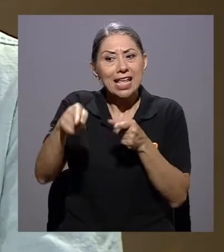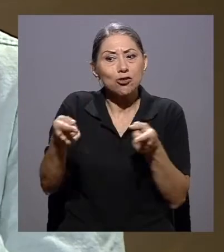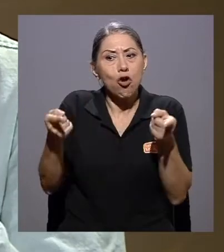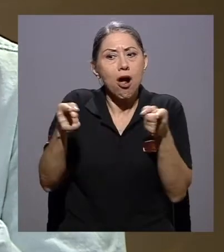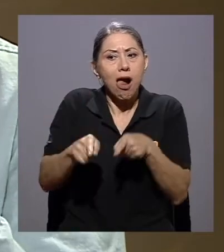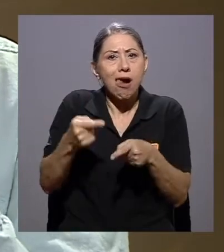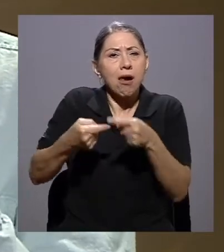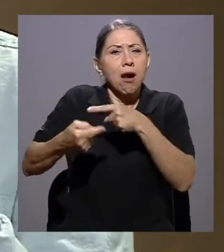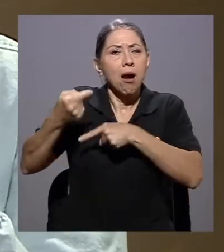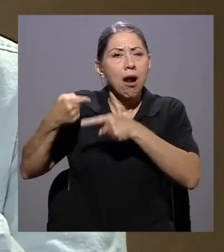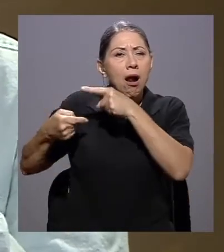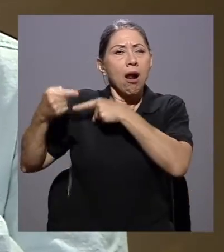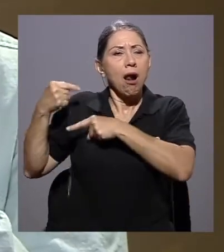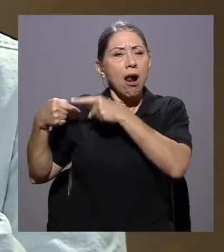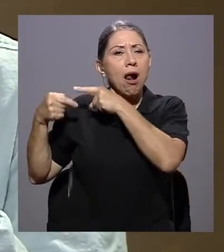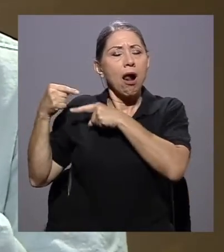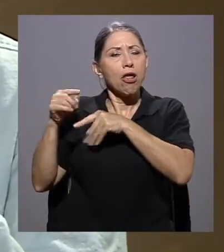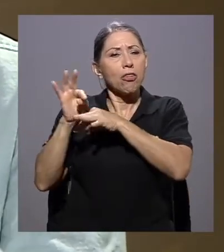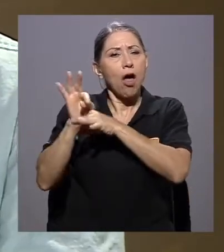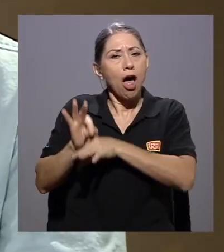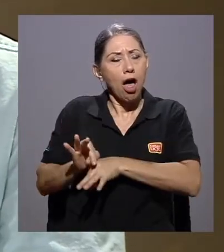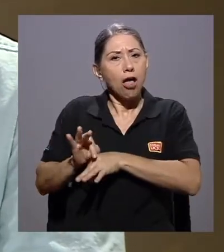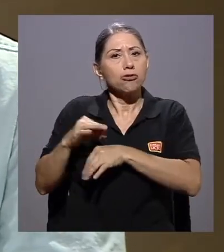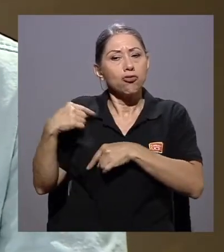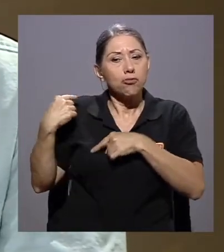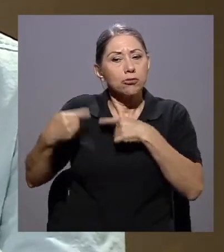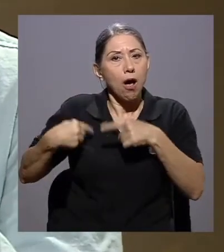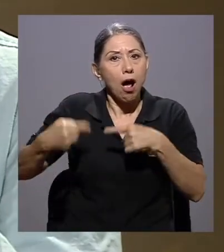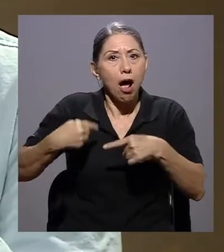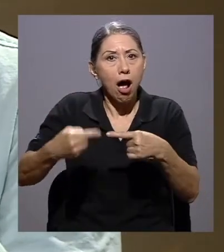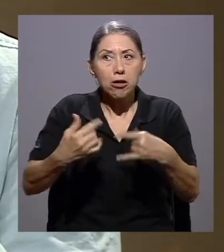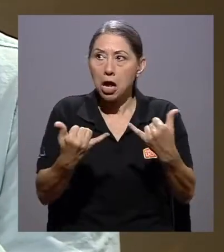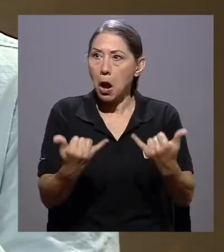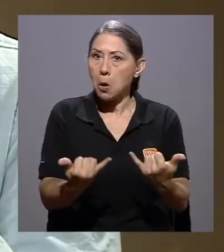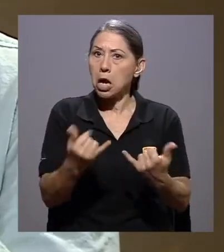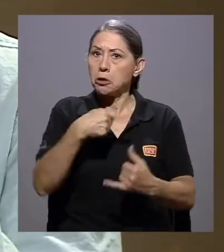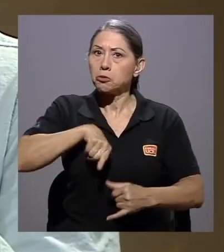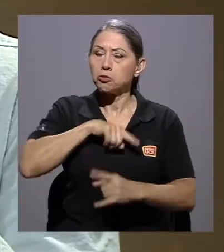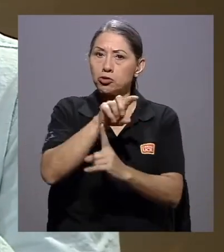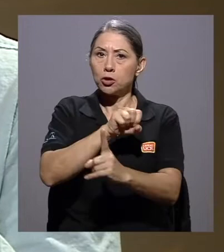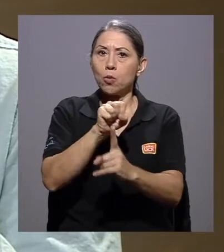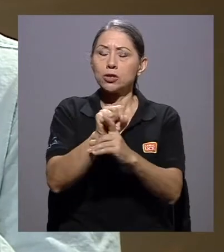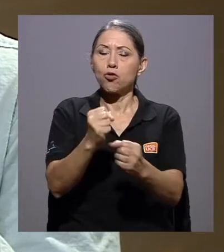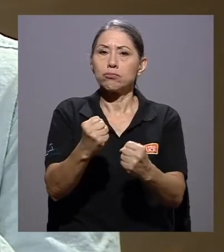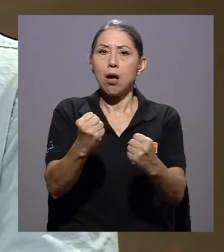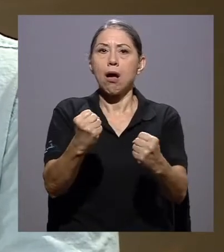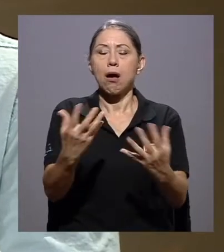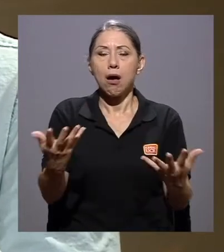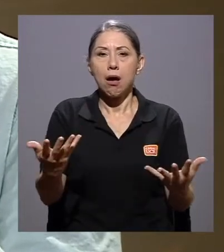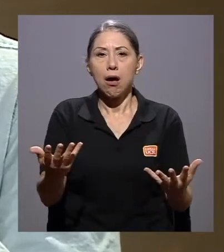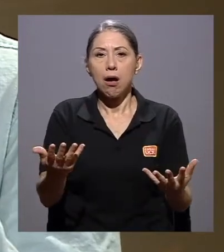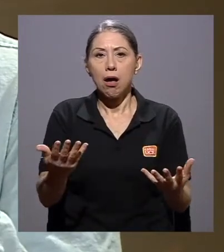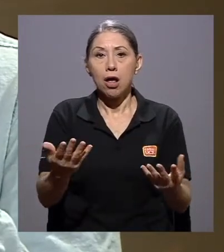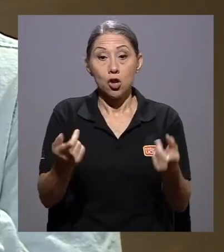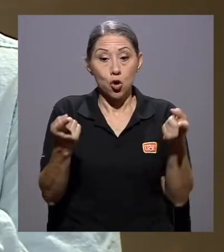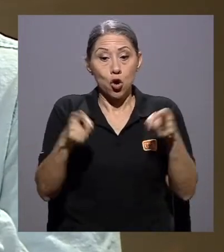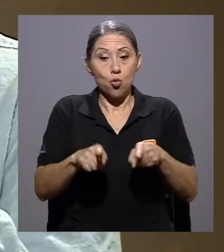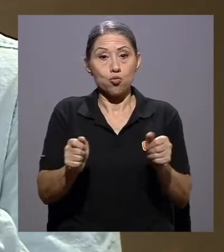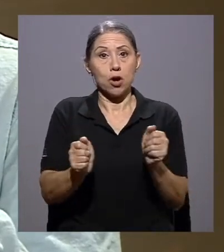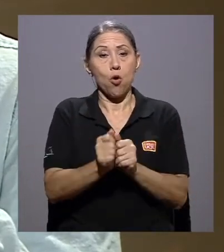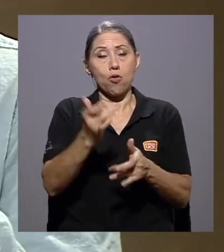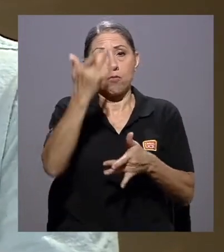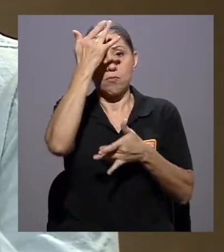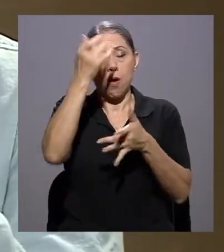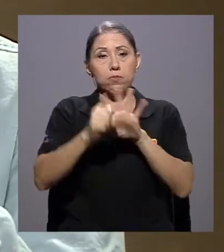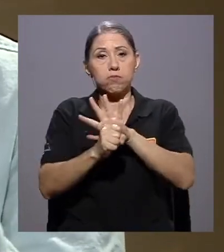nos han colocado en una situación como la que estamos ahora. Es decir, lo que ocurre en la pandemia no solo es